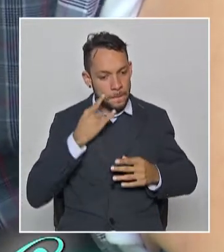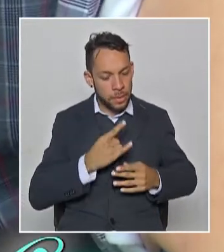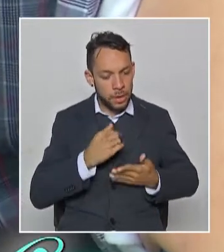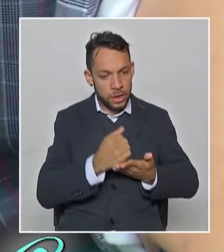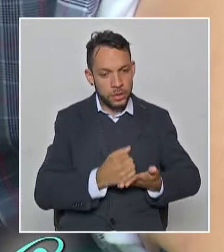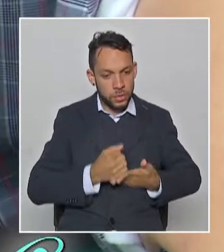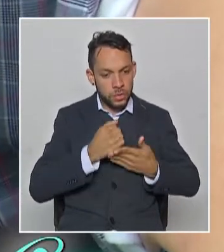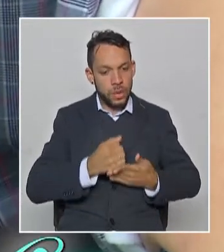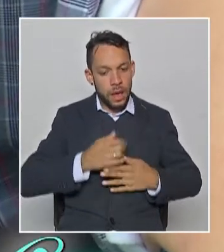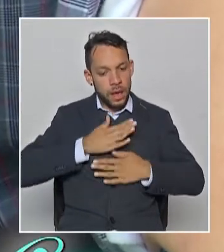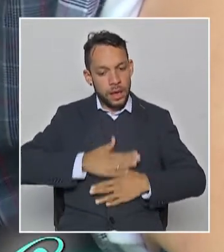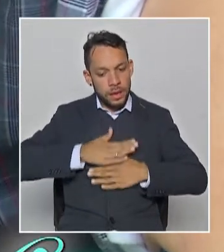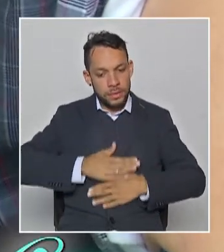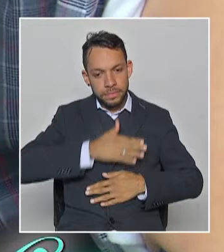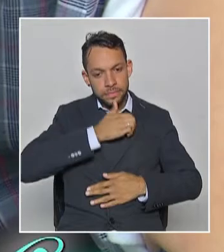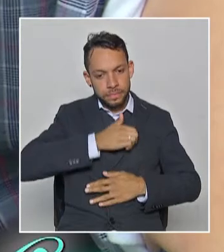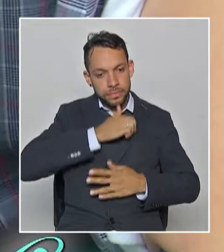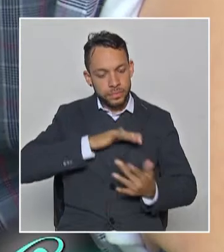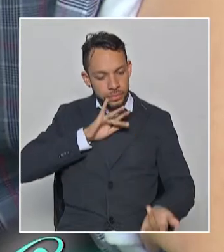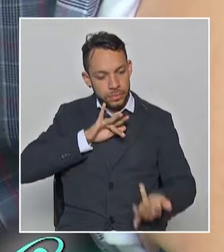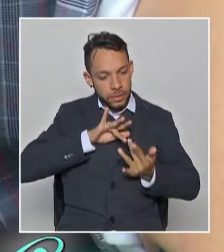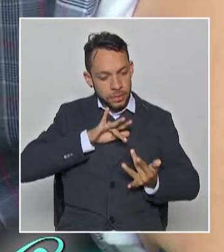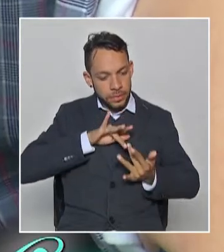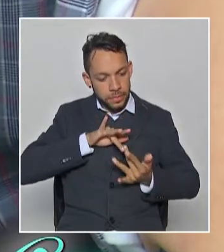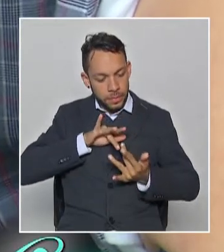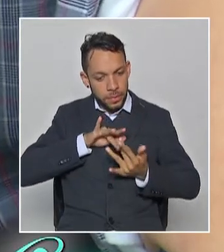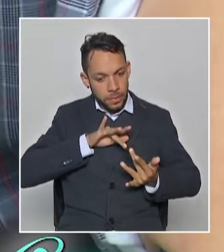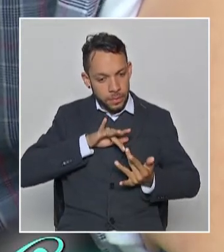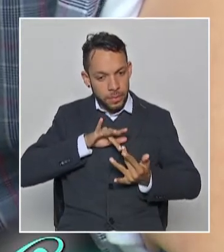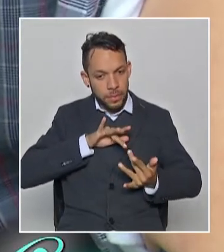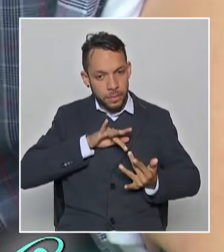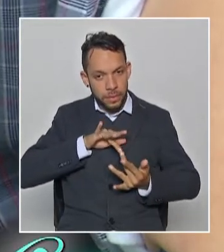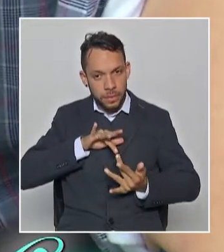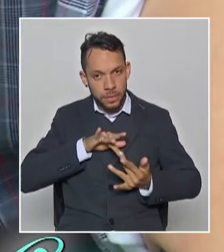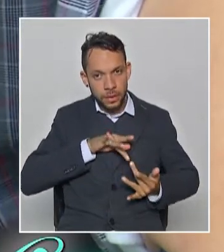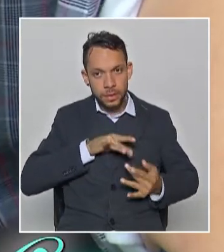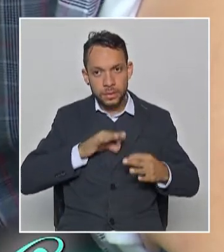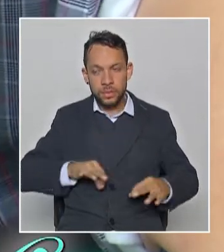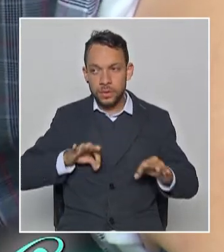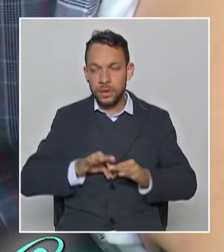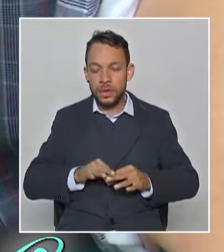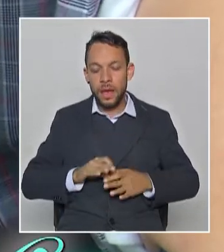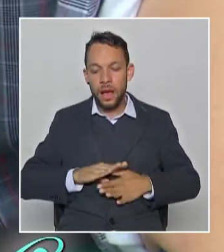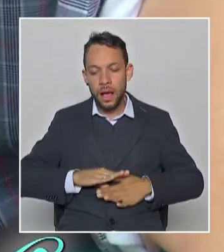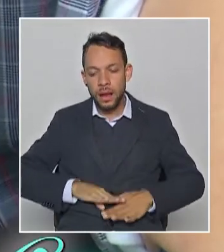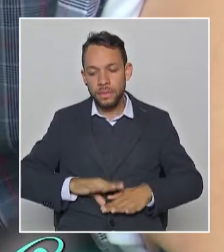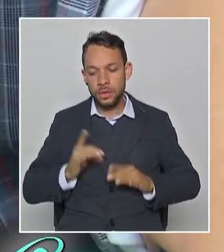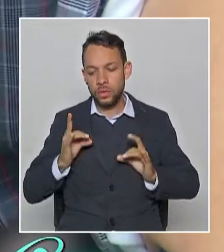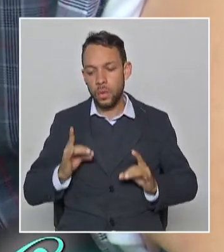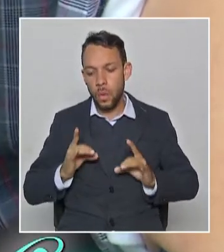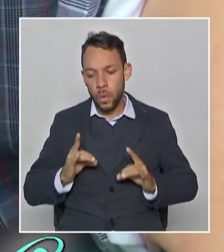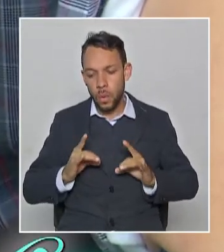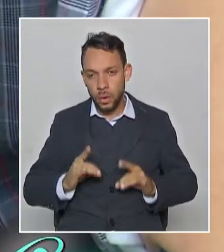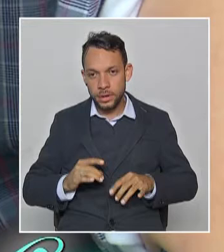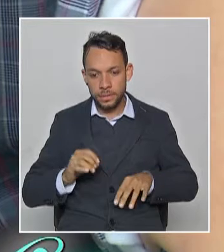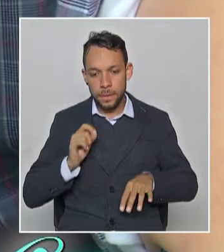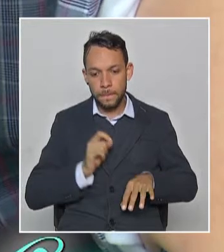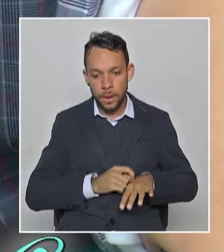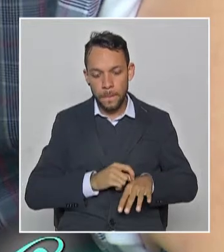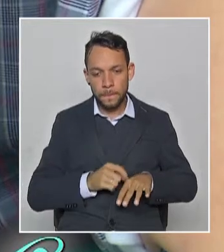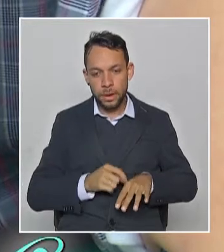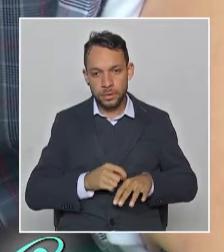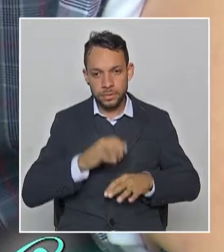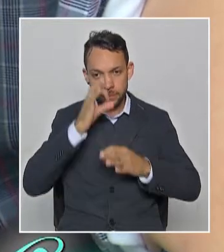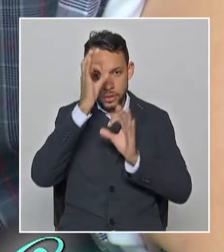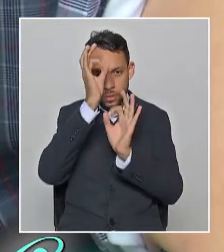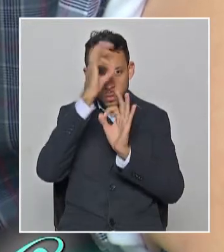cuerpo. Entonces la idea es bajar, ¿cierto? Que las glándulas suprarrenales y riñón nos ayuden a bajar el dolor desde los puntos de acupuntura